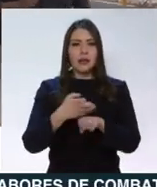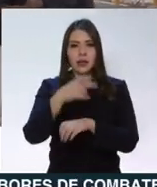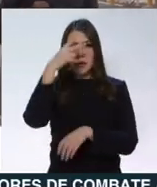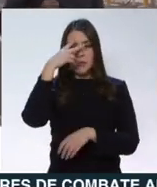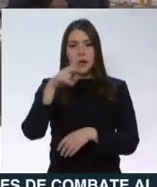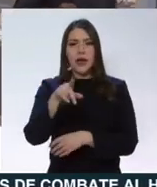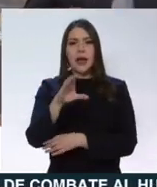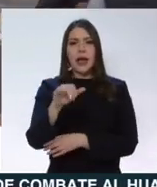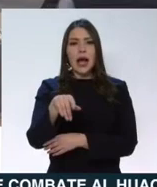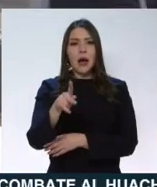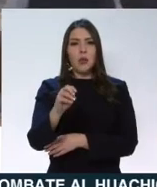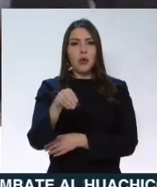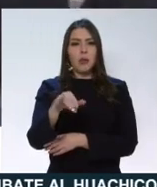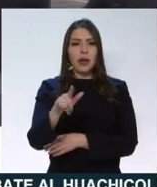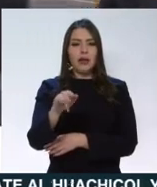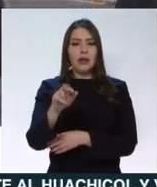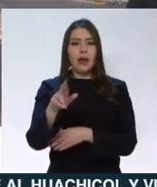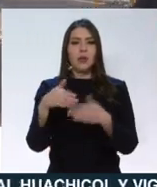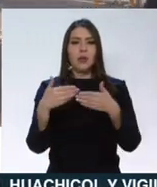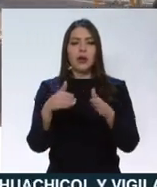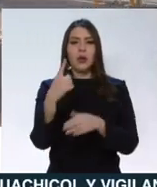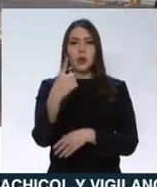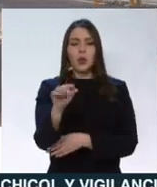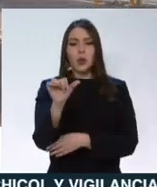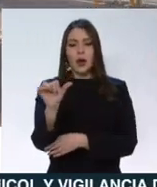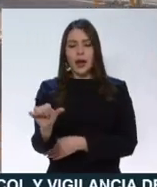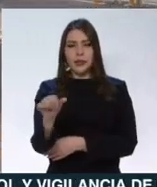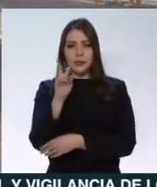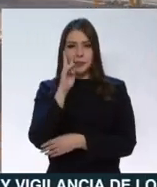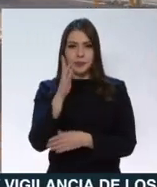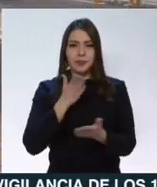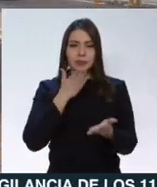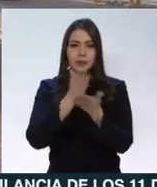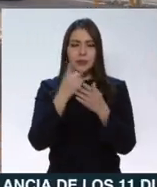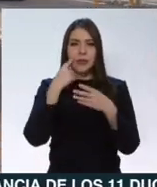México. Con imágenes de Libe Rodríguez, Eric Pinto, 21 Noticias.